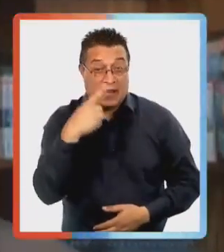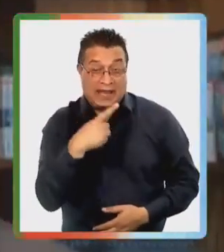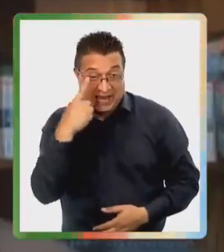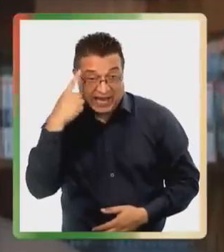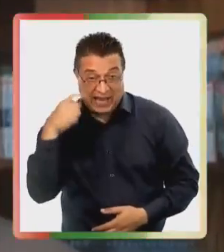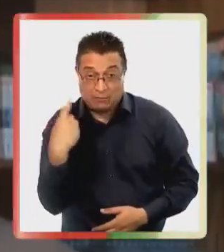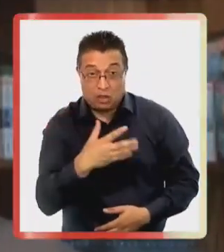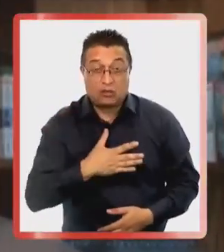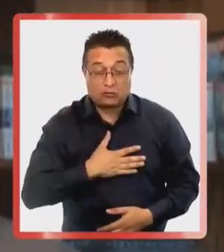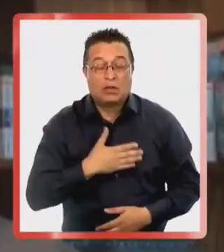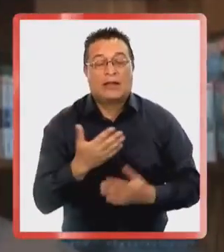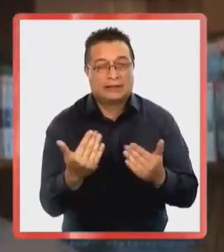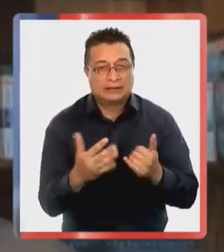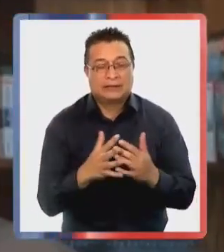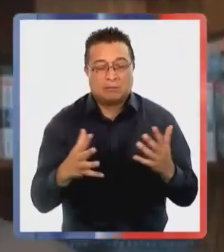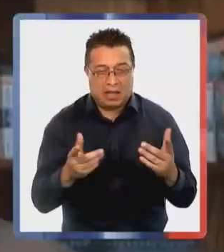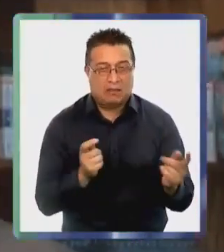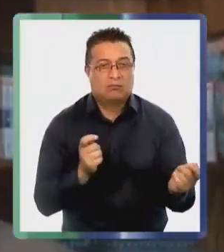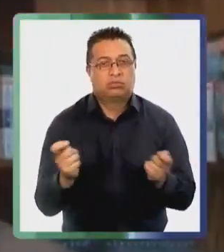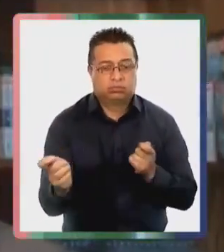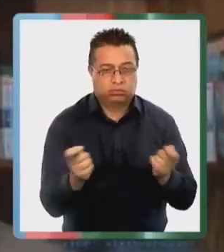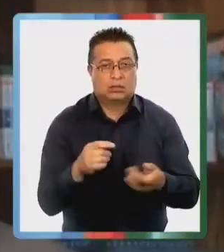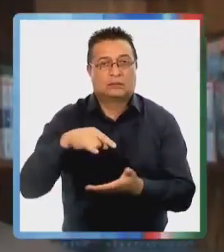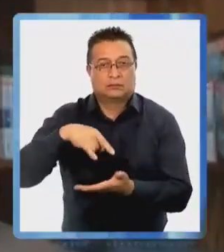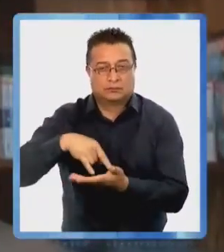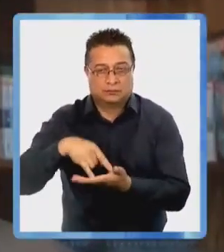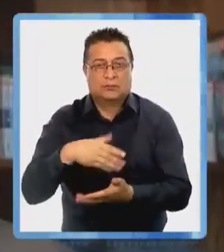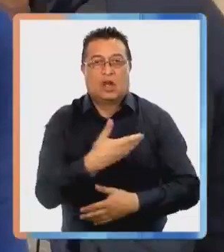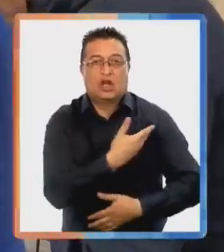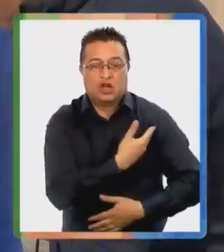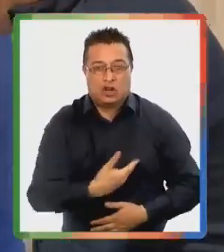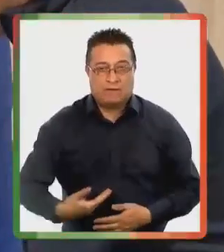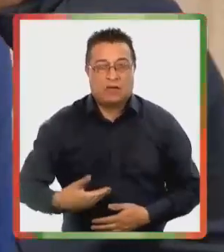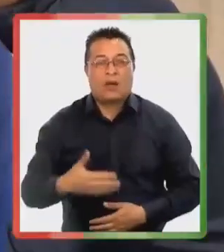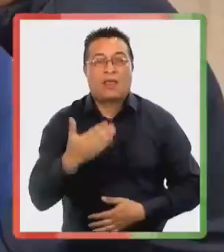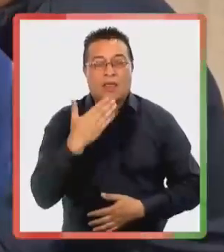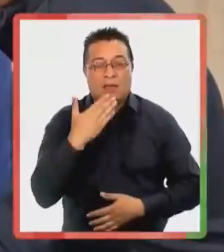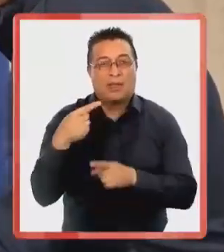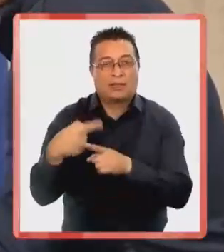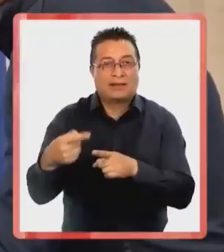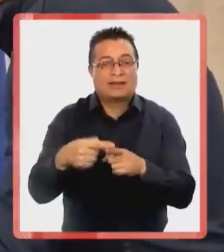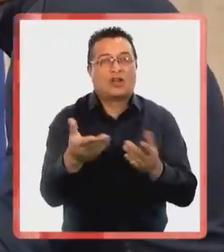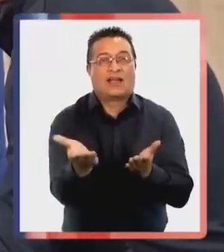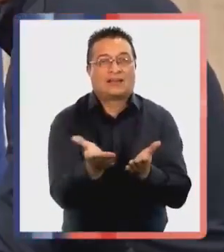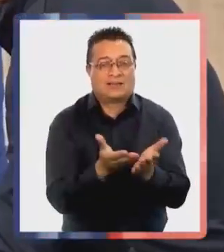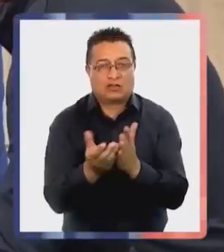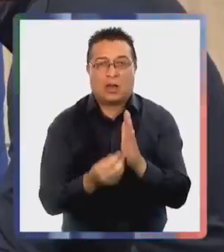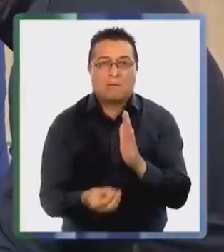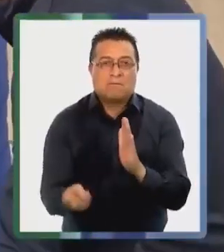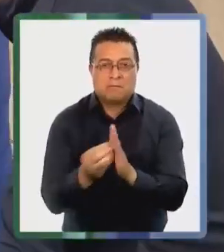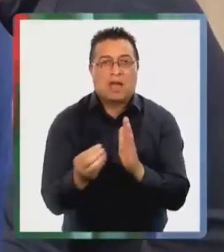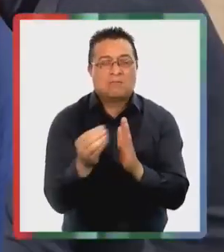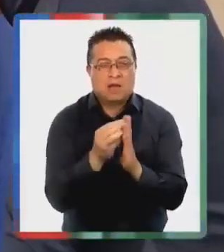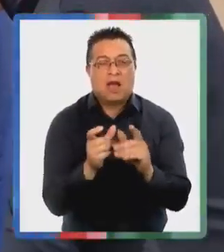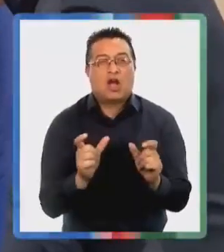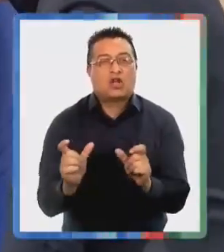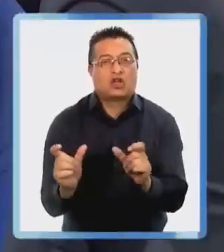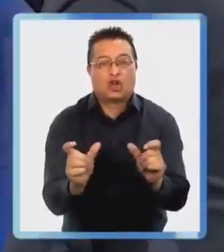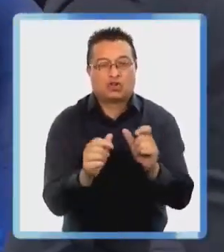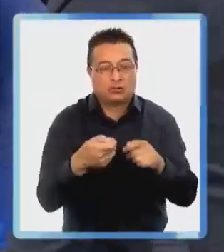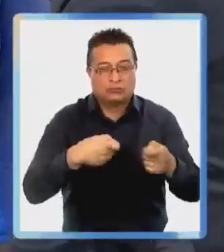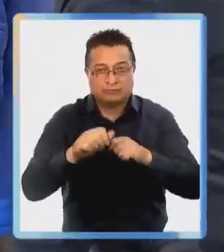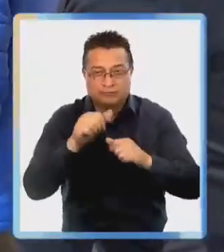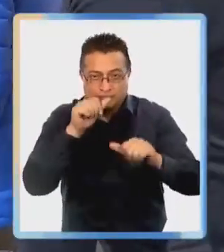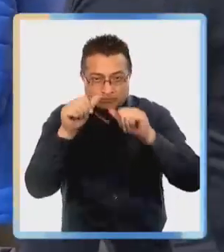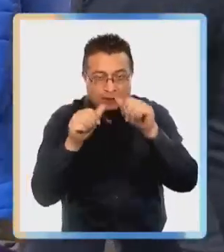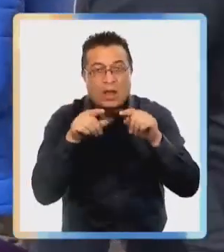Parlamento, del Gobierno, como de los distintos servicios para aumentar el control del narcotráfico, que es el que ha ido mostrando mayores índices